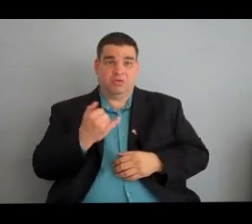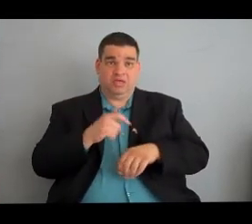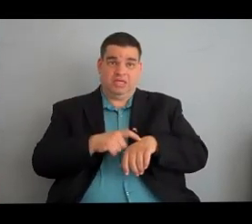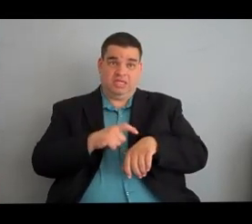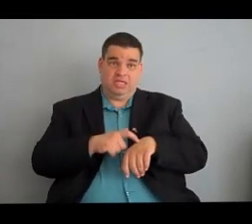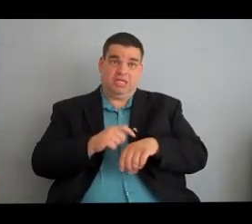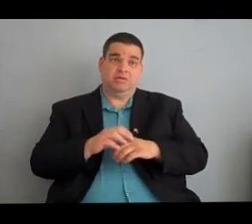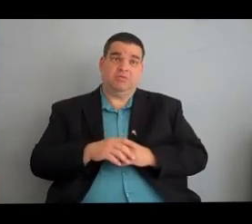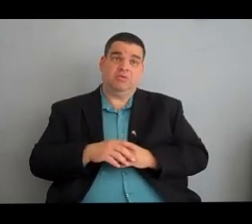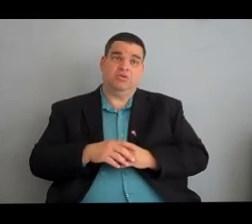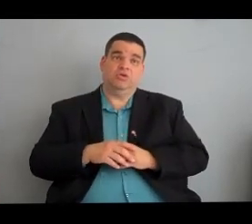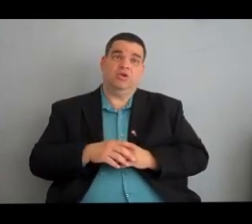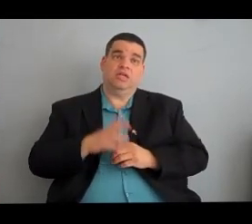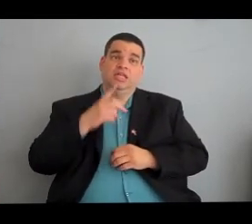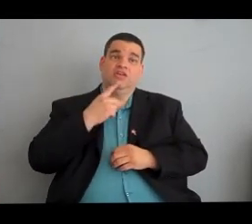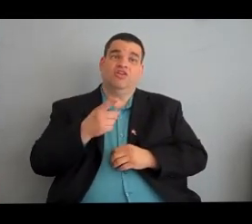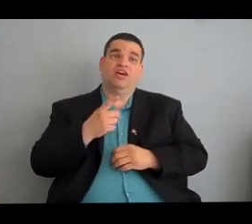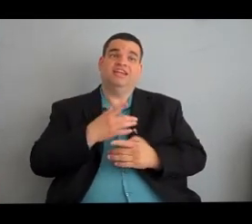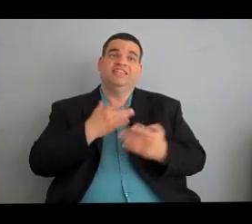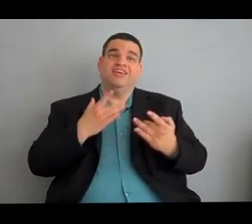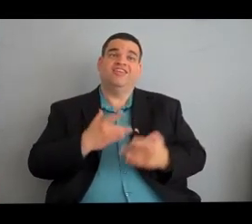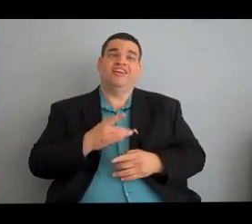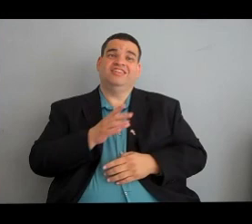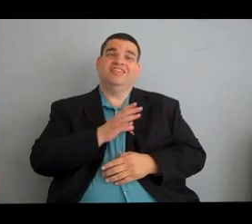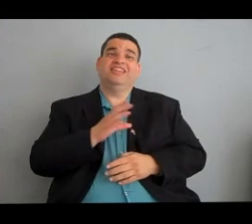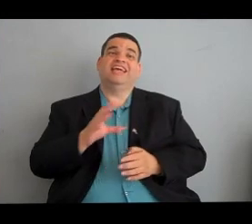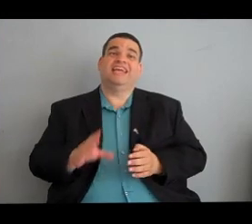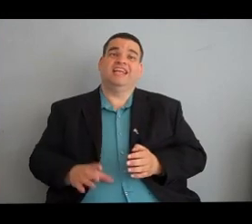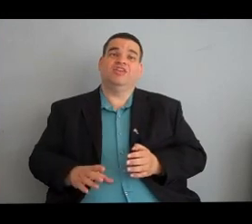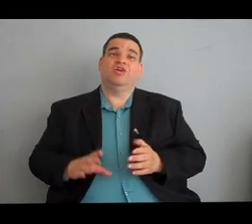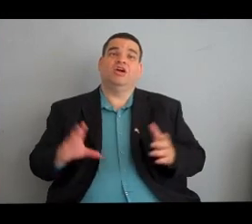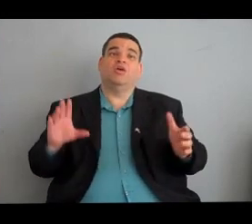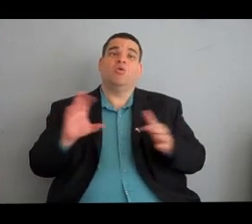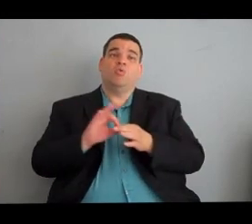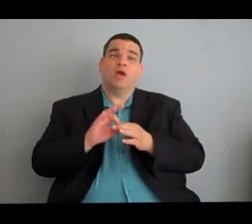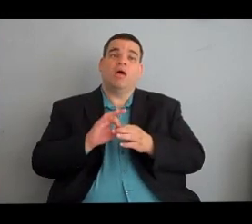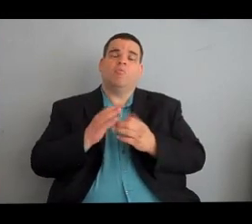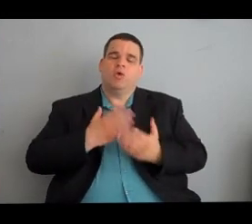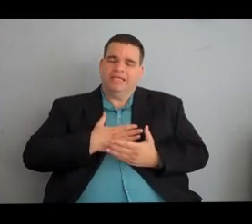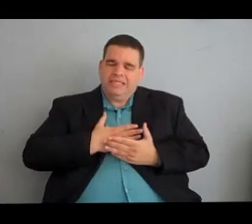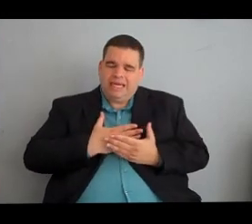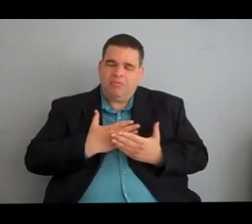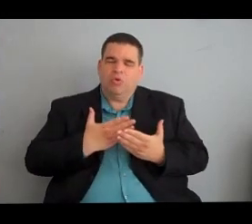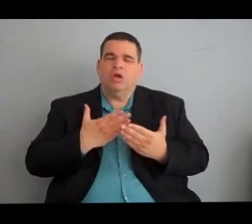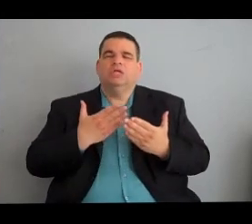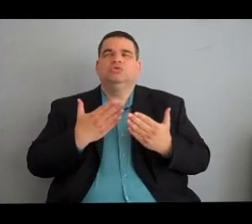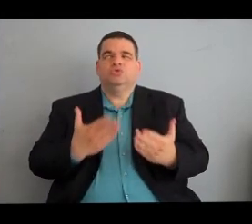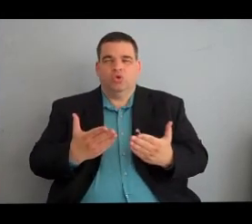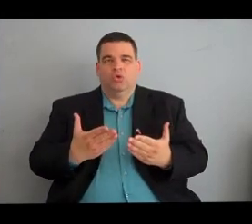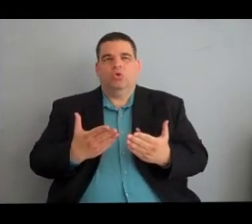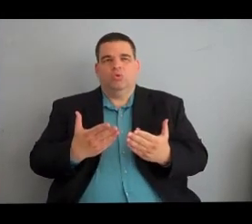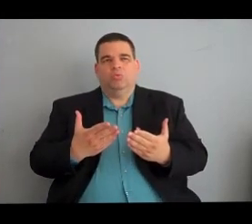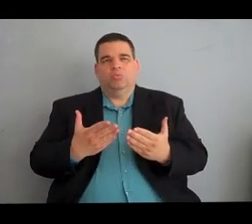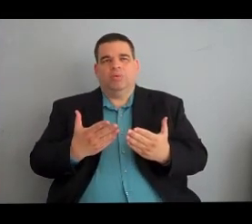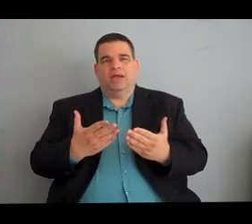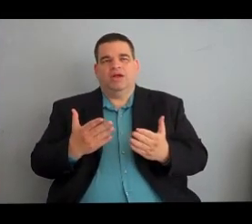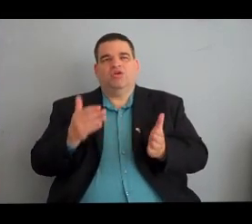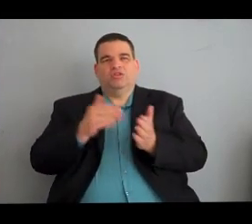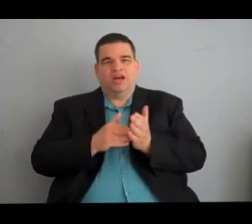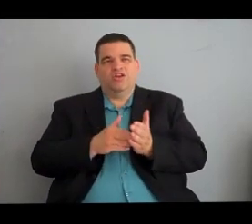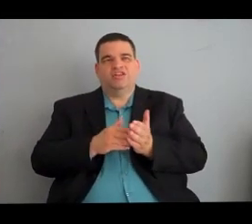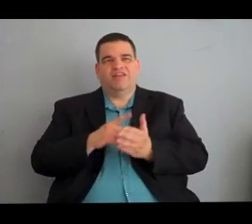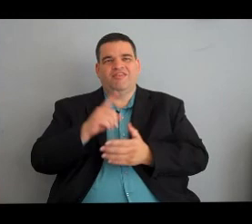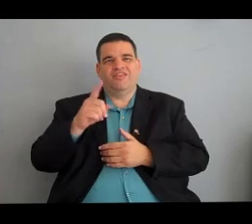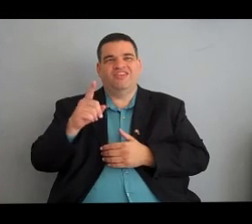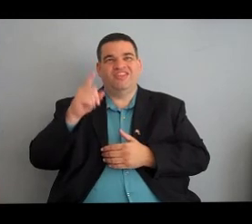corazón es de Cristo. Que nos unamos y le entreguemos para obtener y volvernos a encontrar cuando llegue el arrebatamiento. No, y